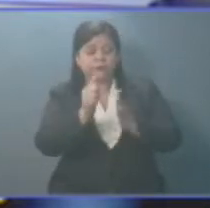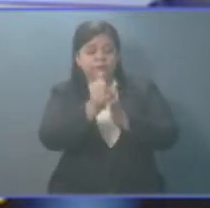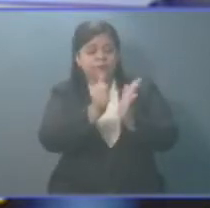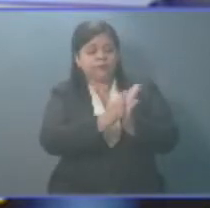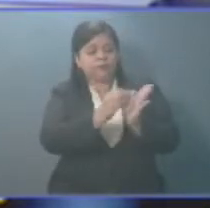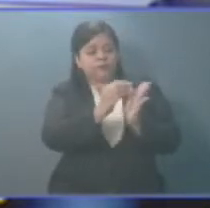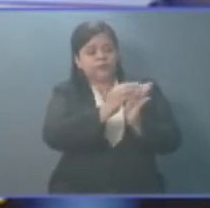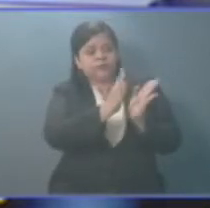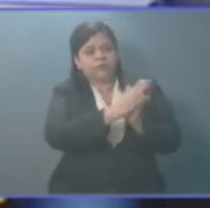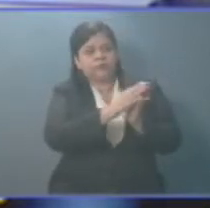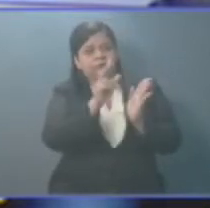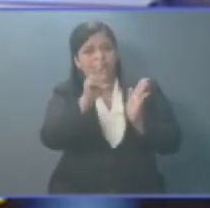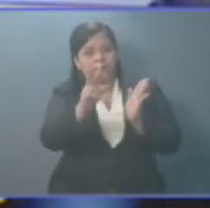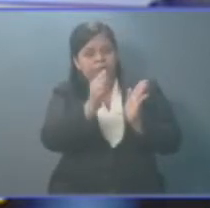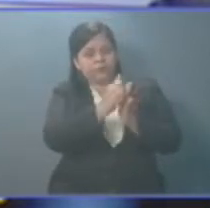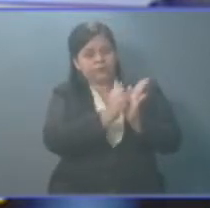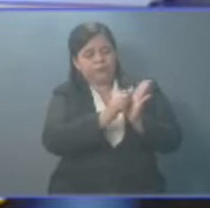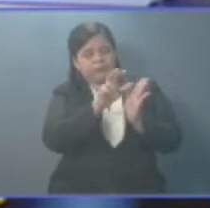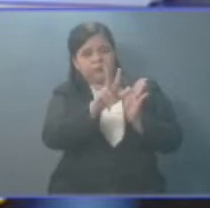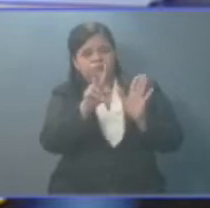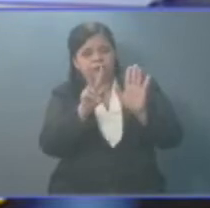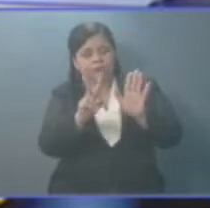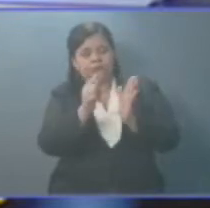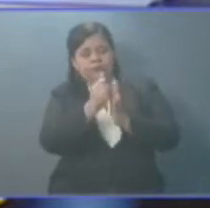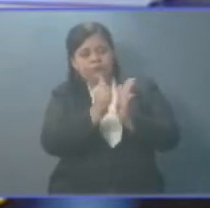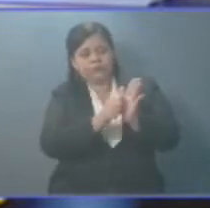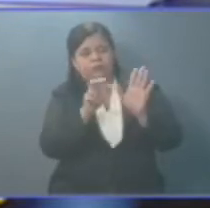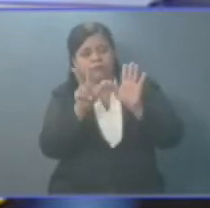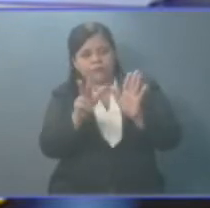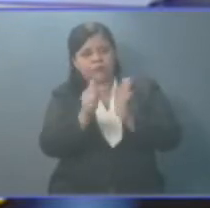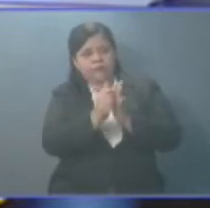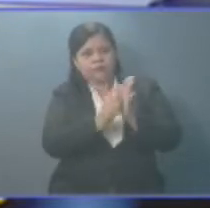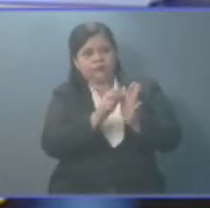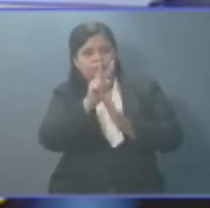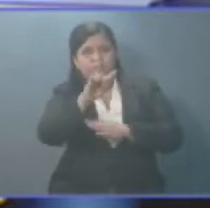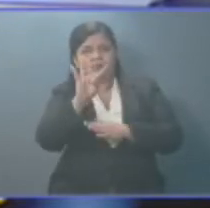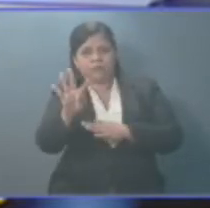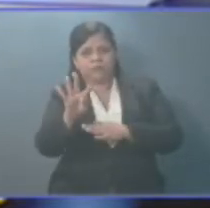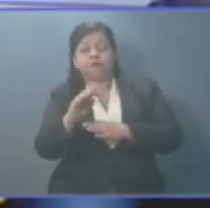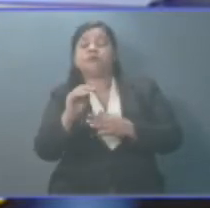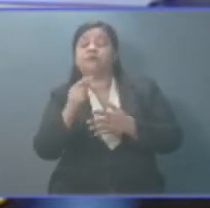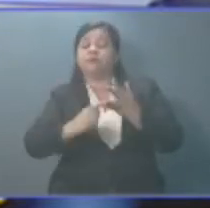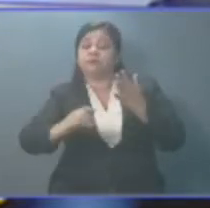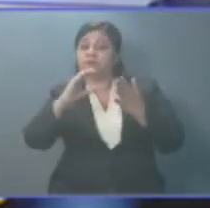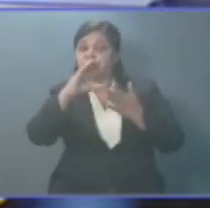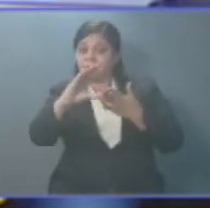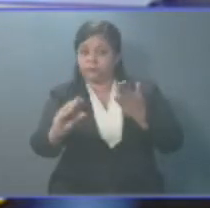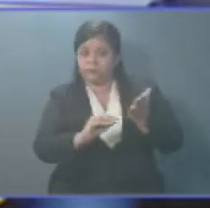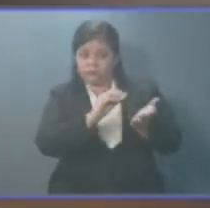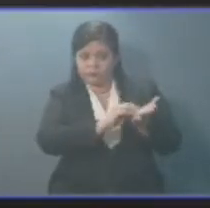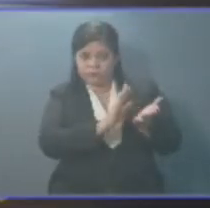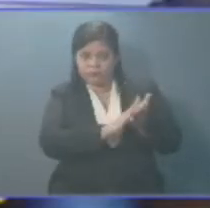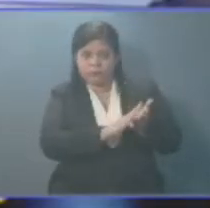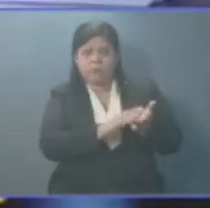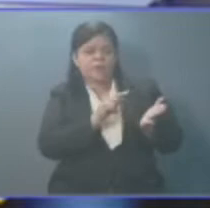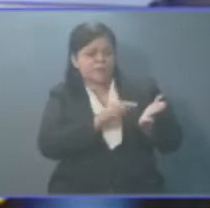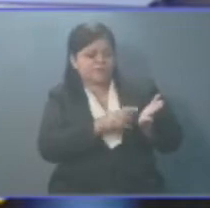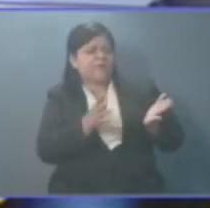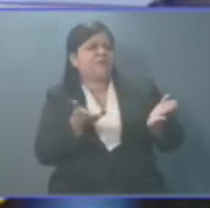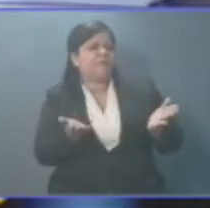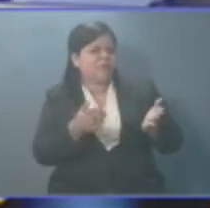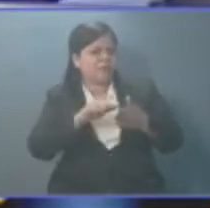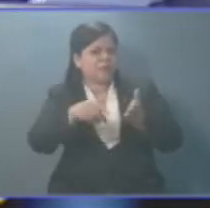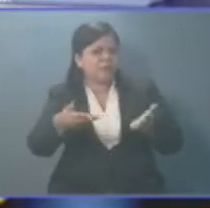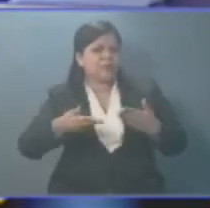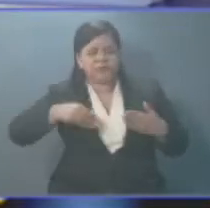artículos 2, 37, 8 y 24 de la Constitución, en los cuales se regula el derecho